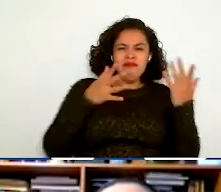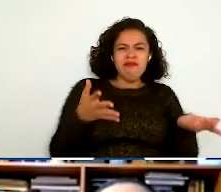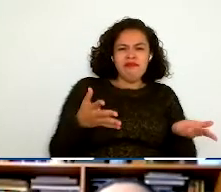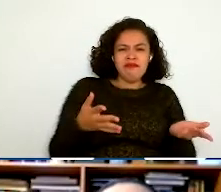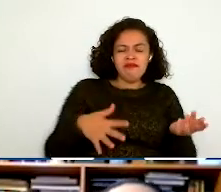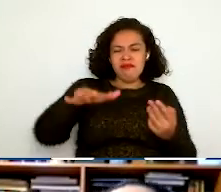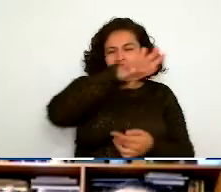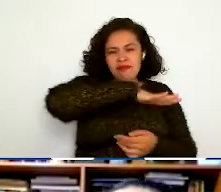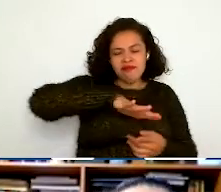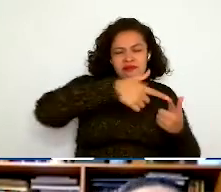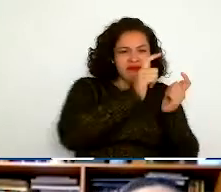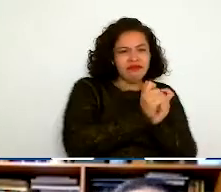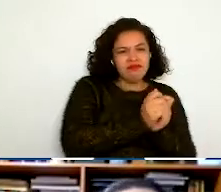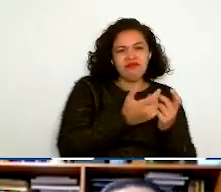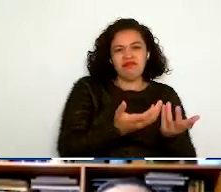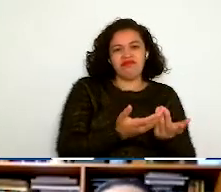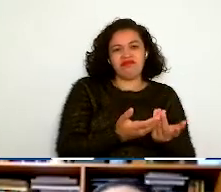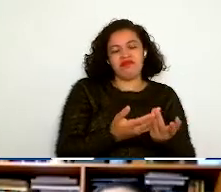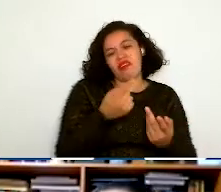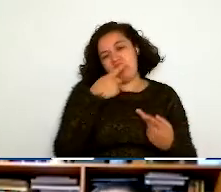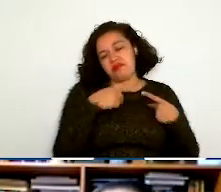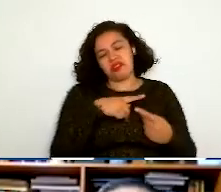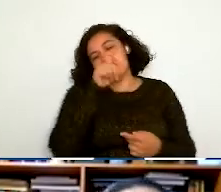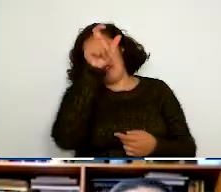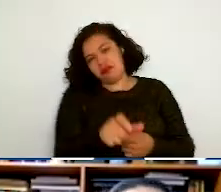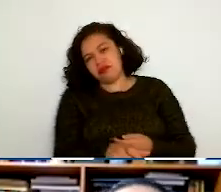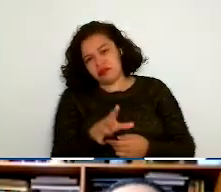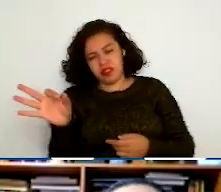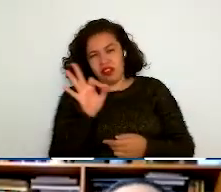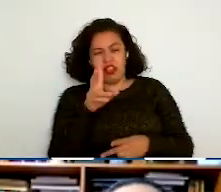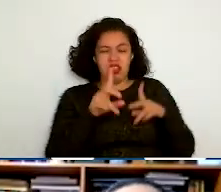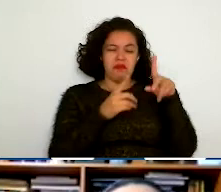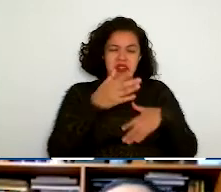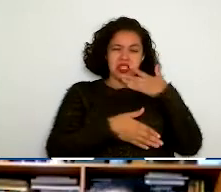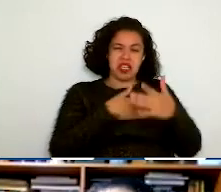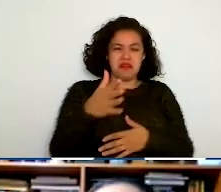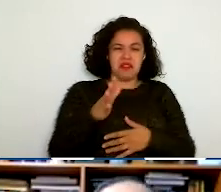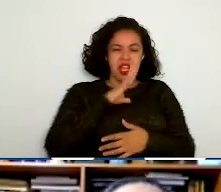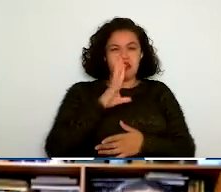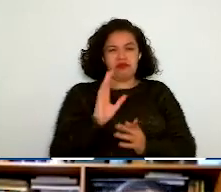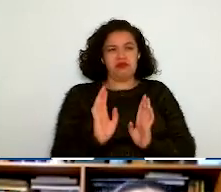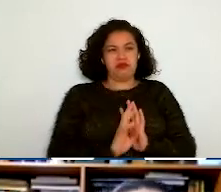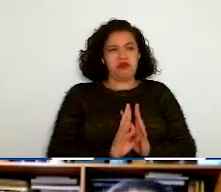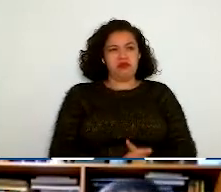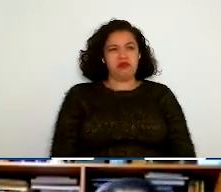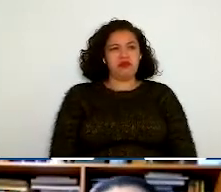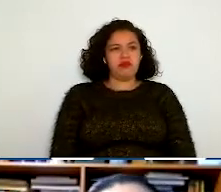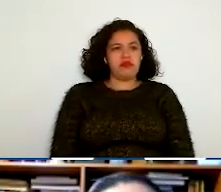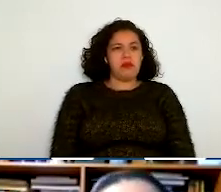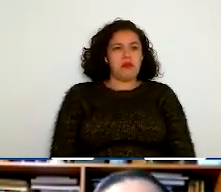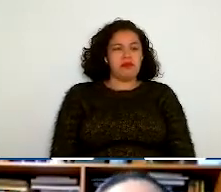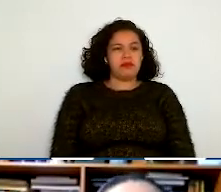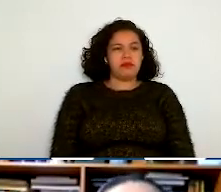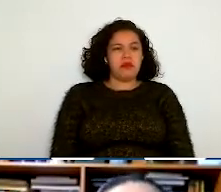decir, no está la persona tal, a lo mejor dependiendo del servicio que sea, no pensemos que es pues, obviamente parte